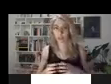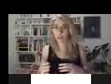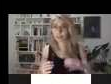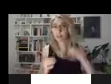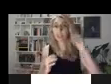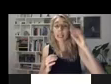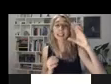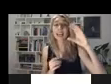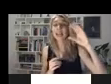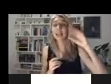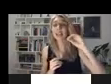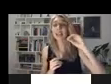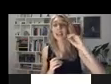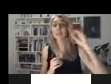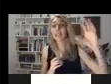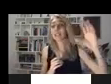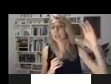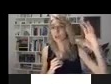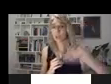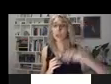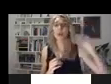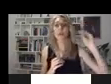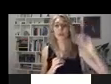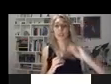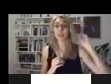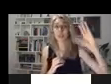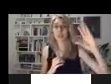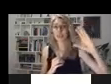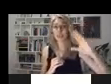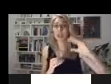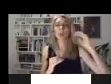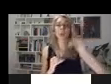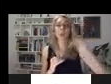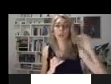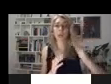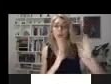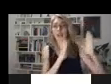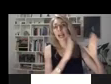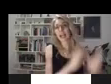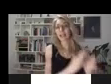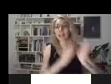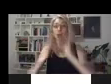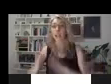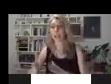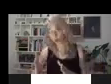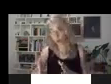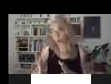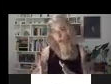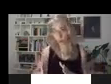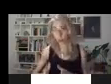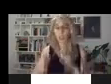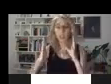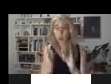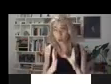compradores. Está el precio, lo vamos a establecer por un lado con la ganancia y con el